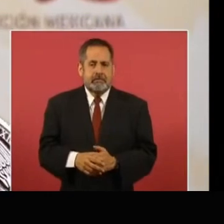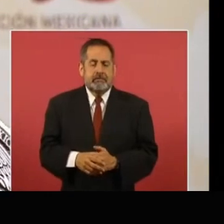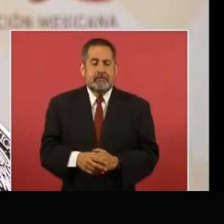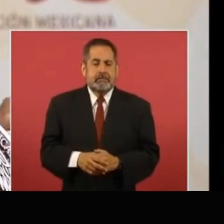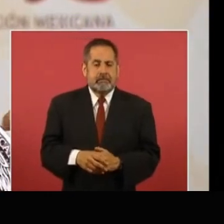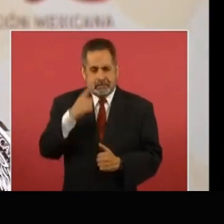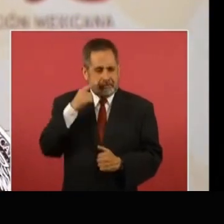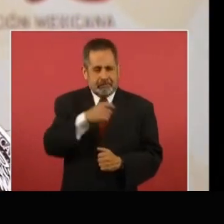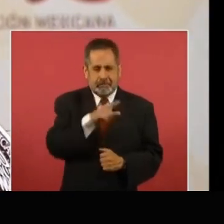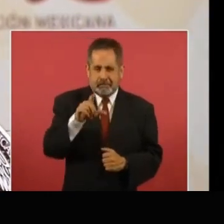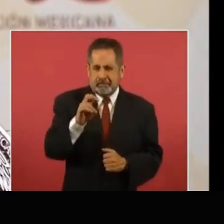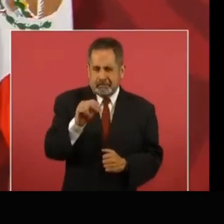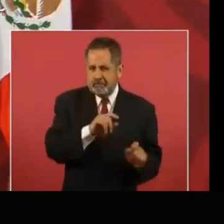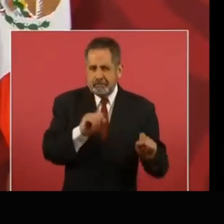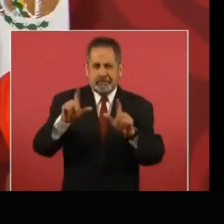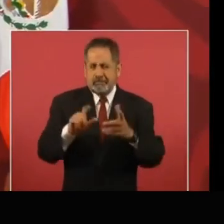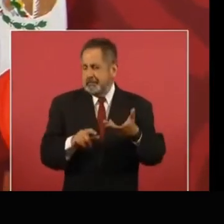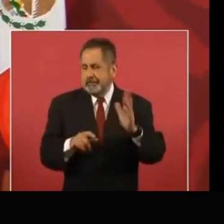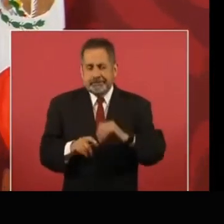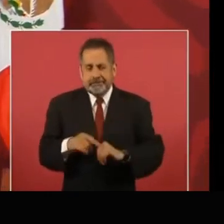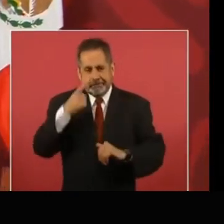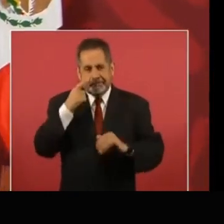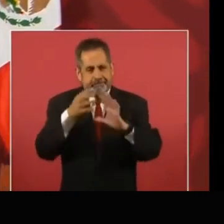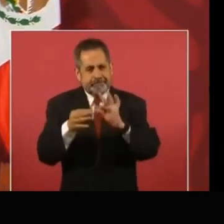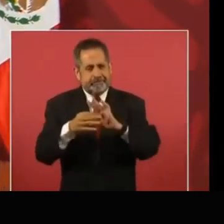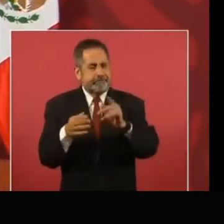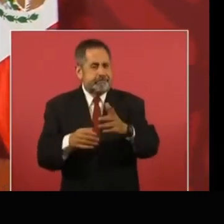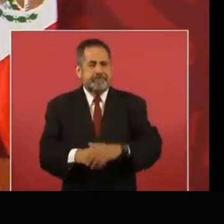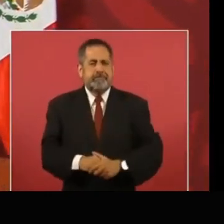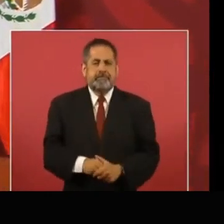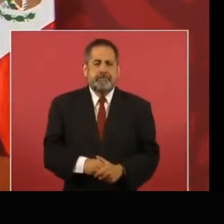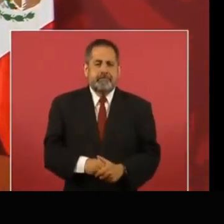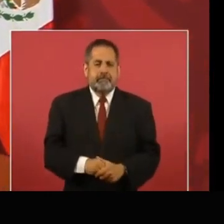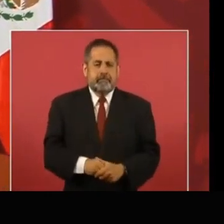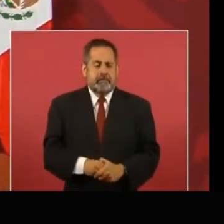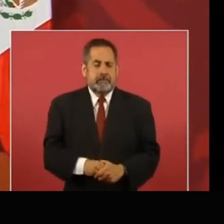lo que puso a ver si encuentran ahí